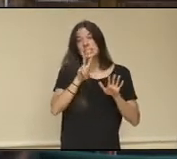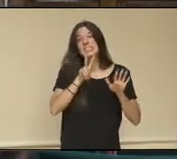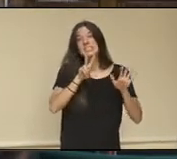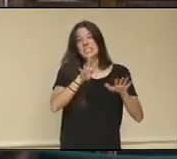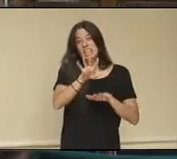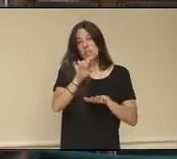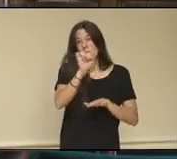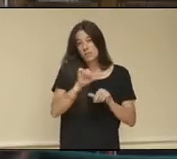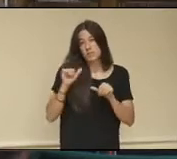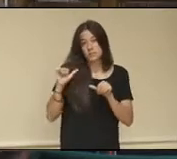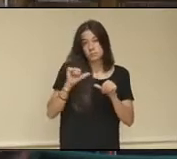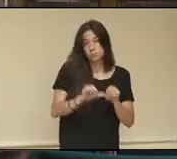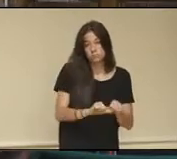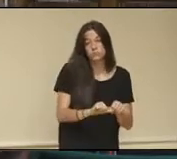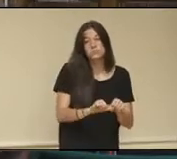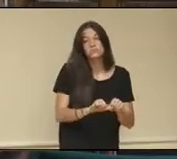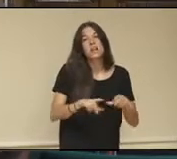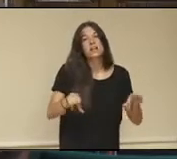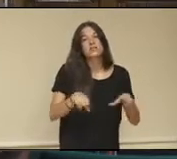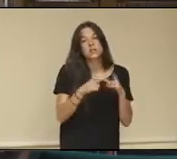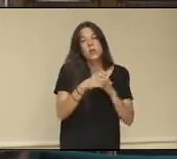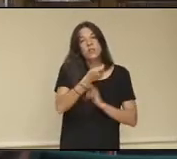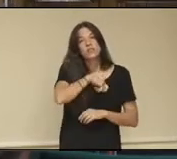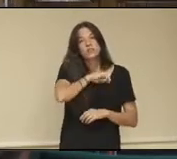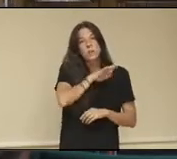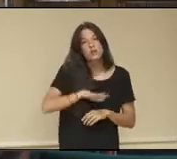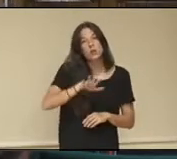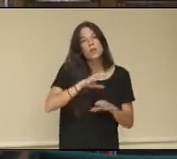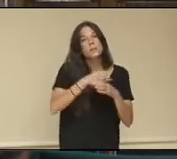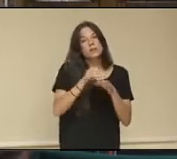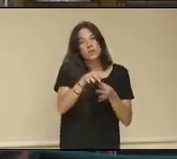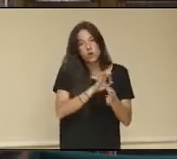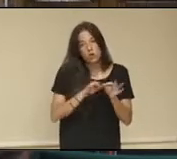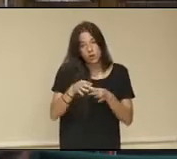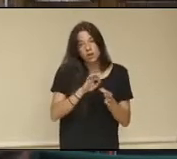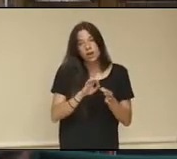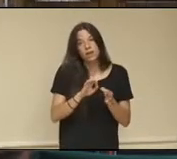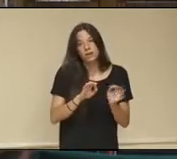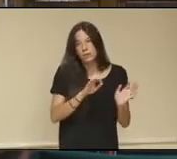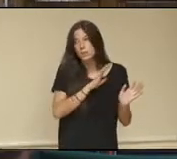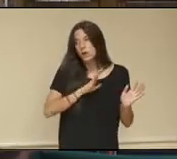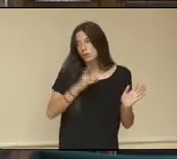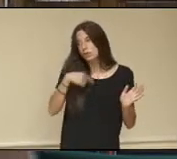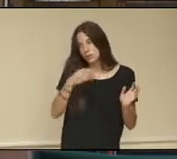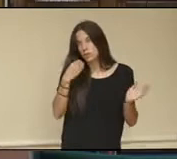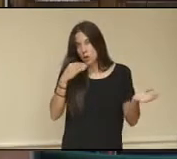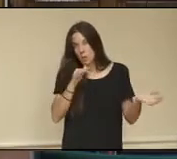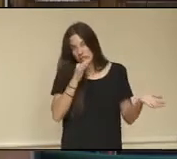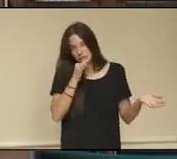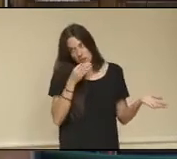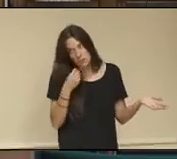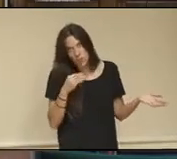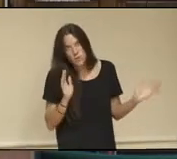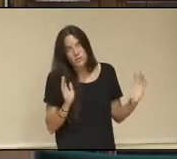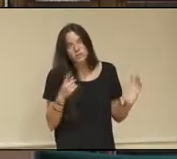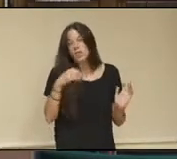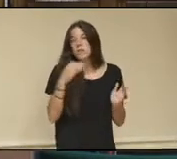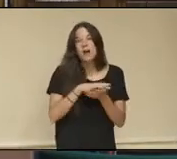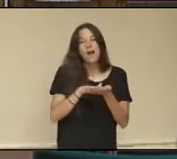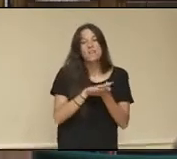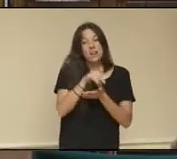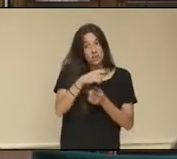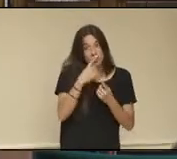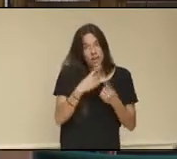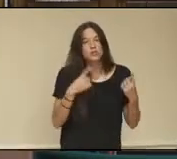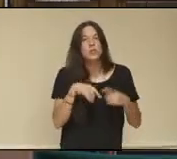aniversarios de la Sociedad Española de Microbiología, que por cierto nos mantenemos muy jóvenes, pues hablemos de vacunas. Vamos a hablar de